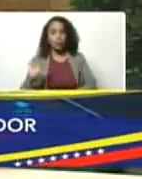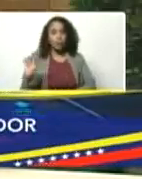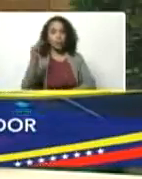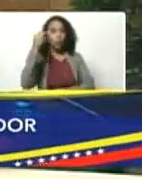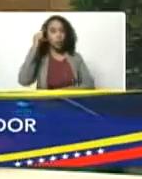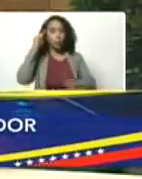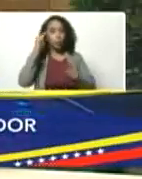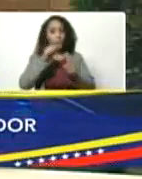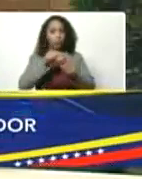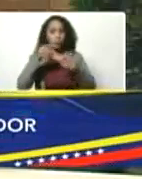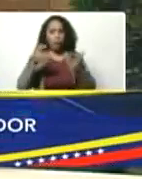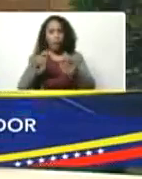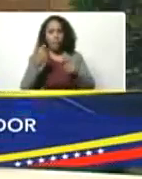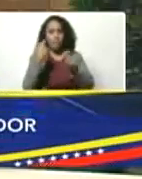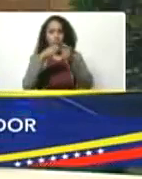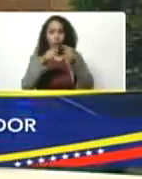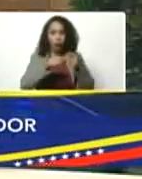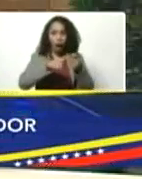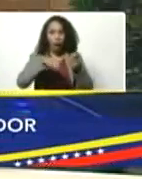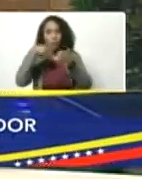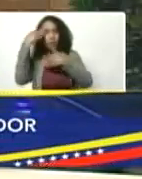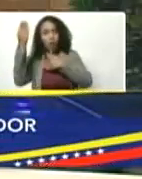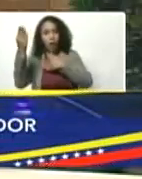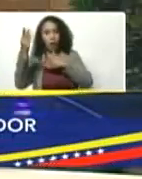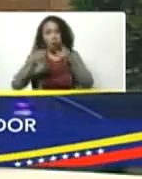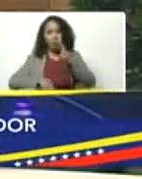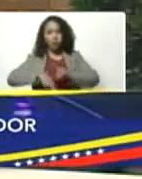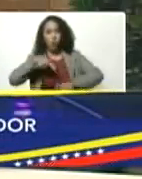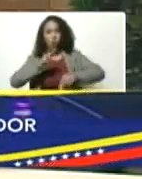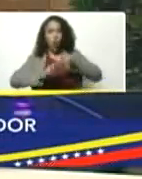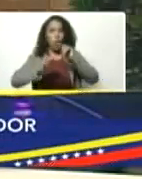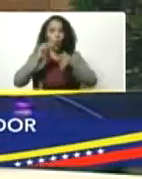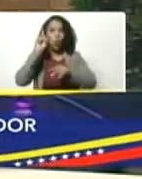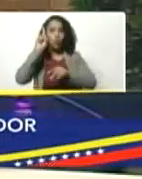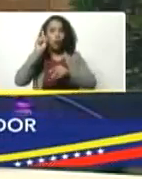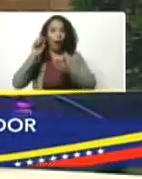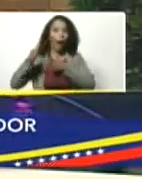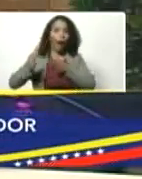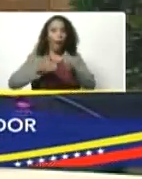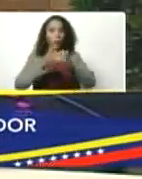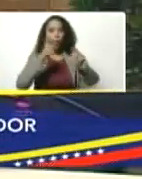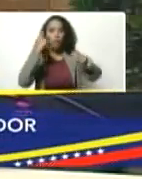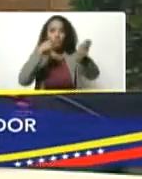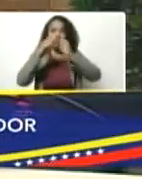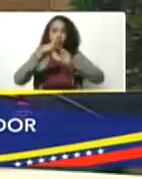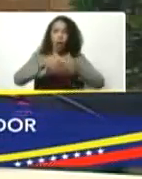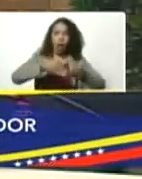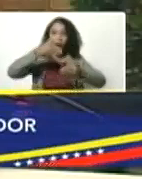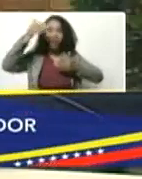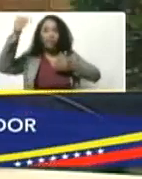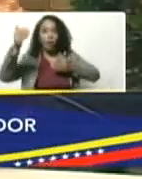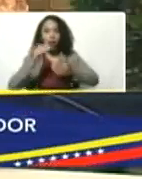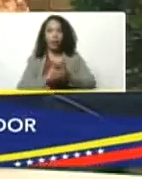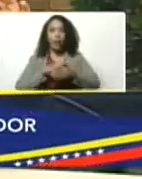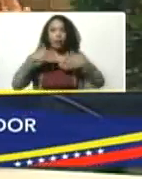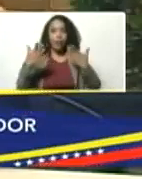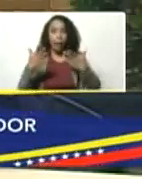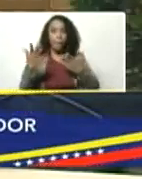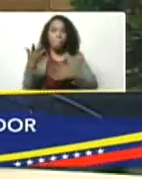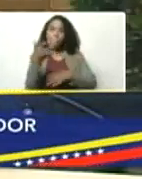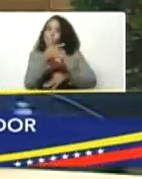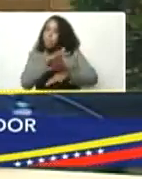meta, exportar, construir una ruta exportadora que por lo